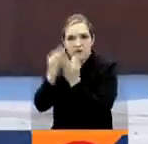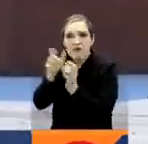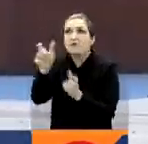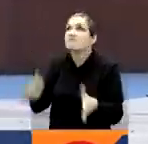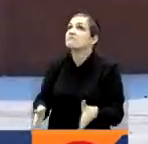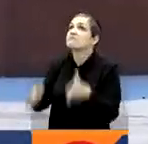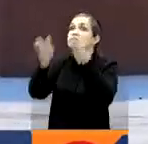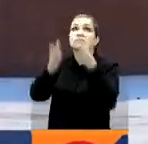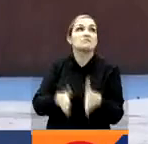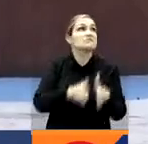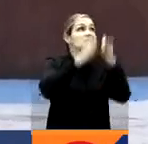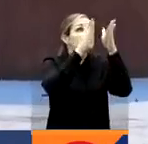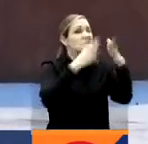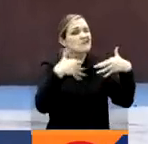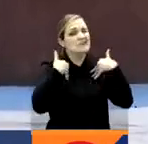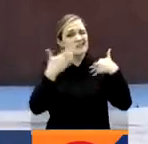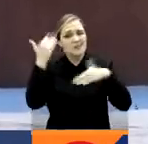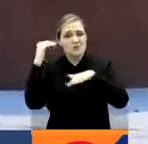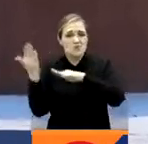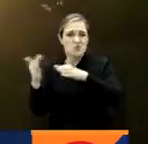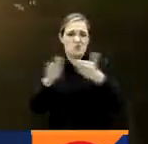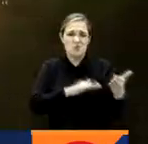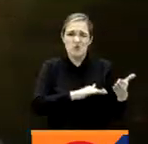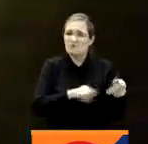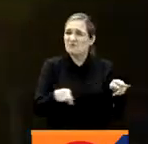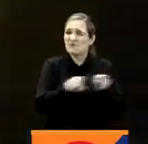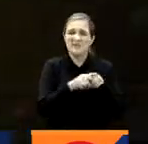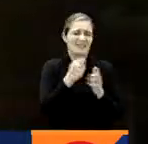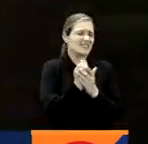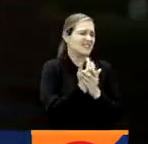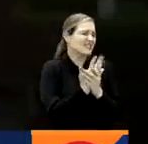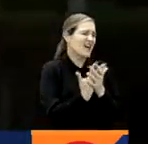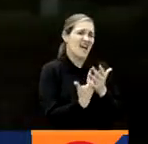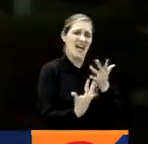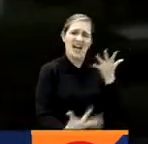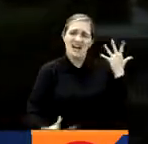queridos en medio de una época que manchó de sangre la ribera del río Magdalena.